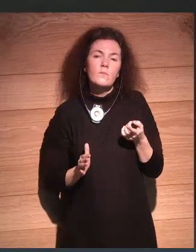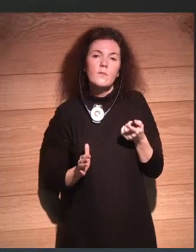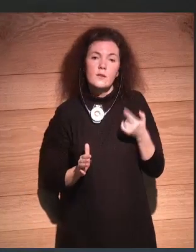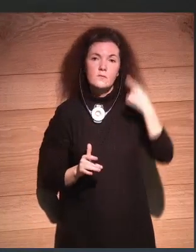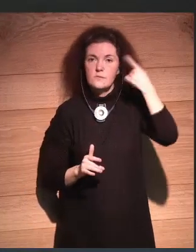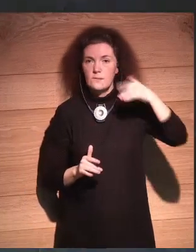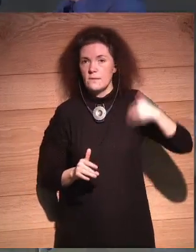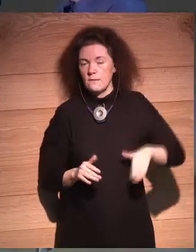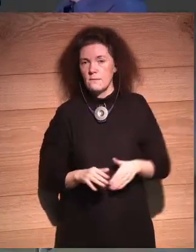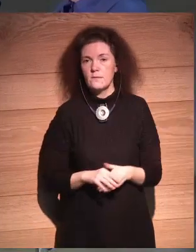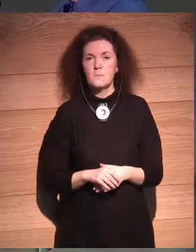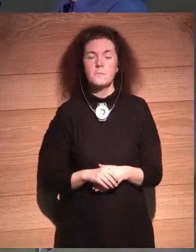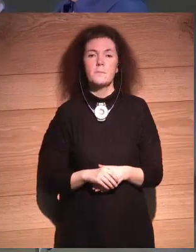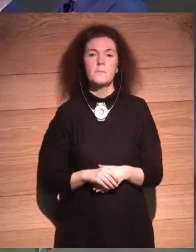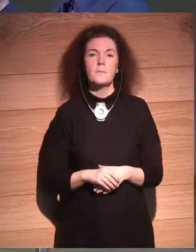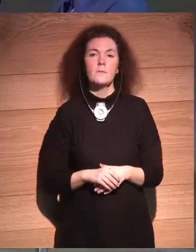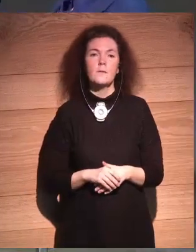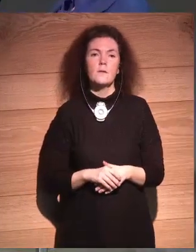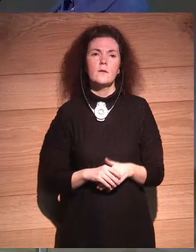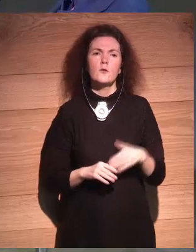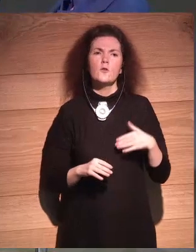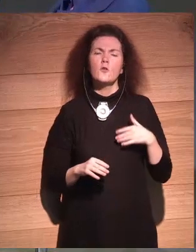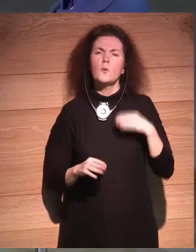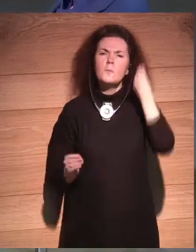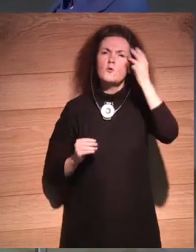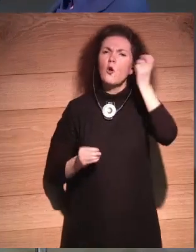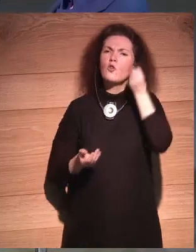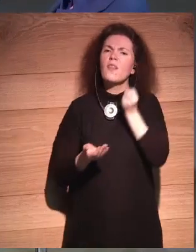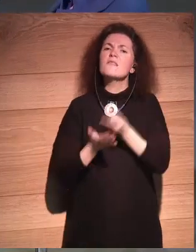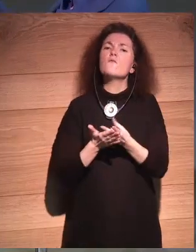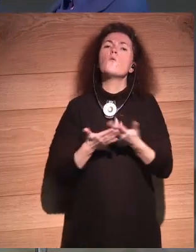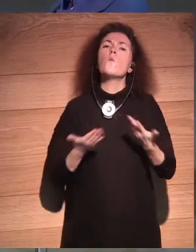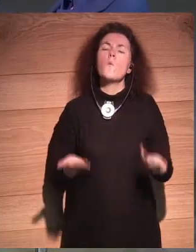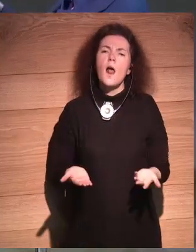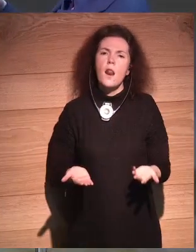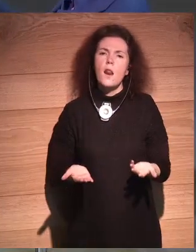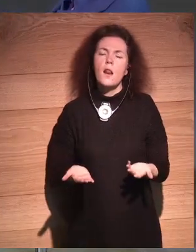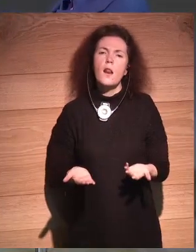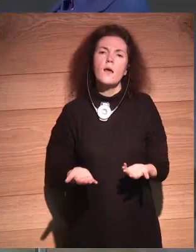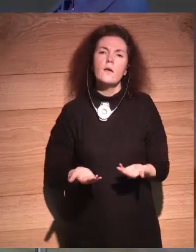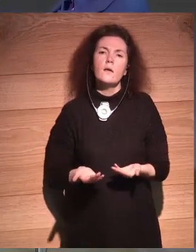lo saben. Y bueno, yo creo que otro desafío es que nos